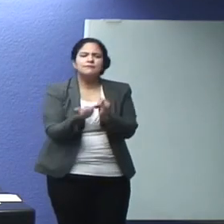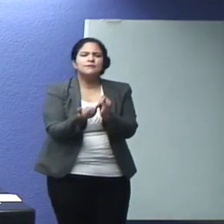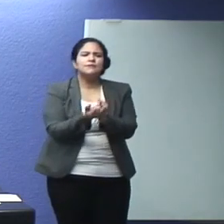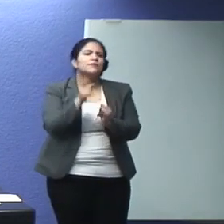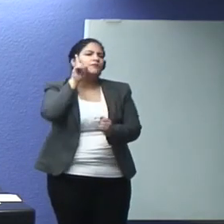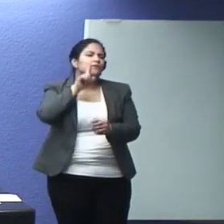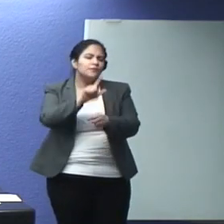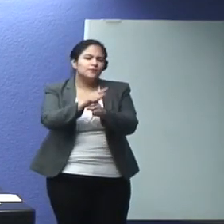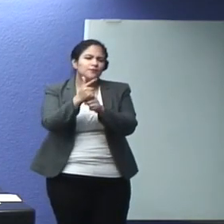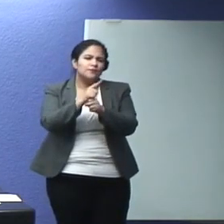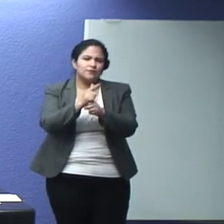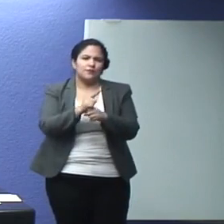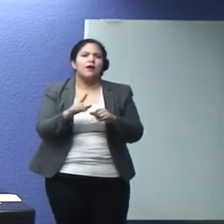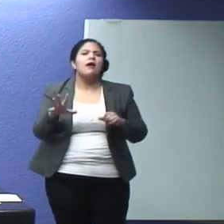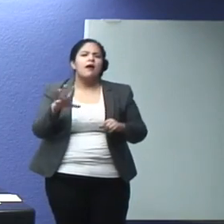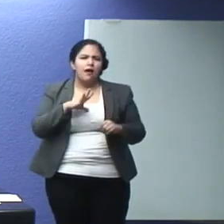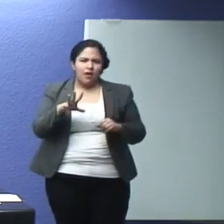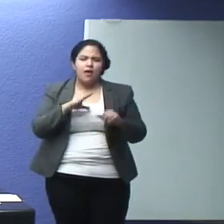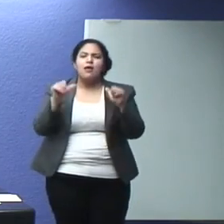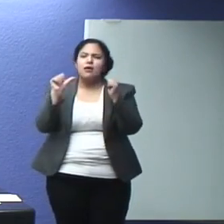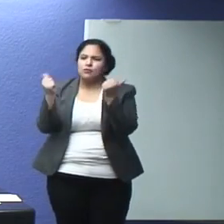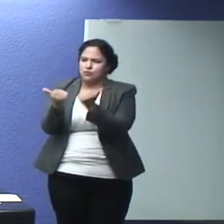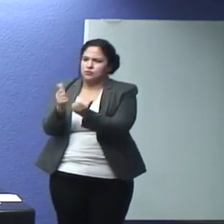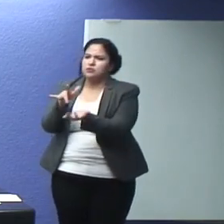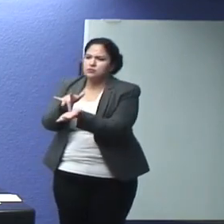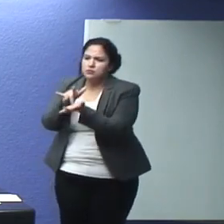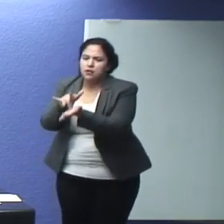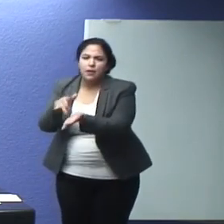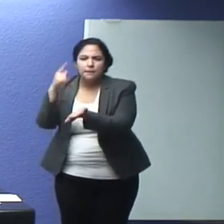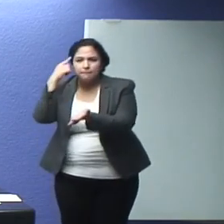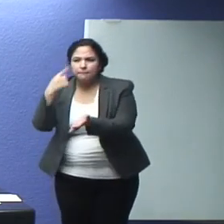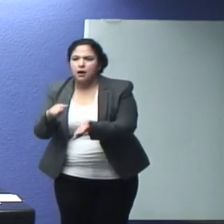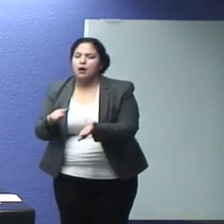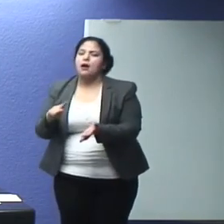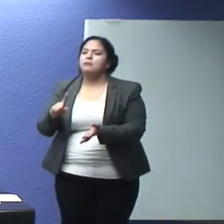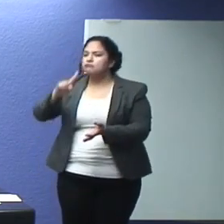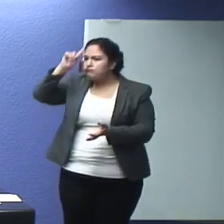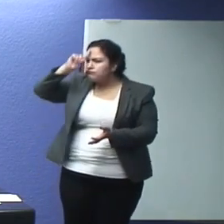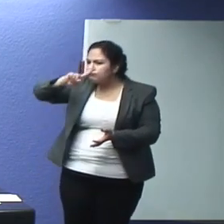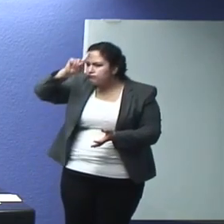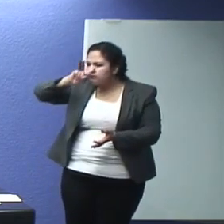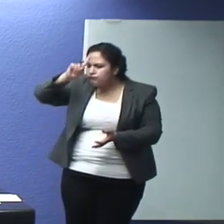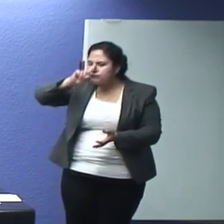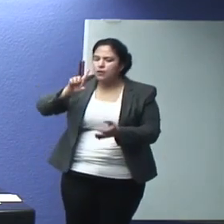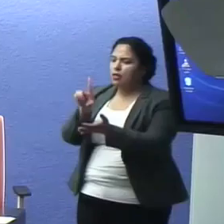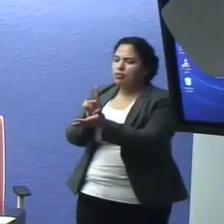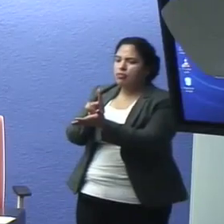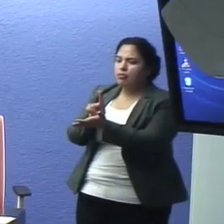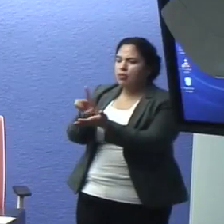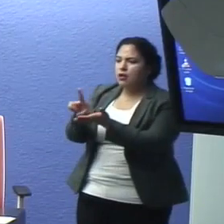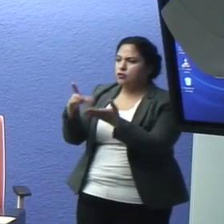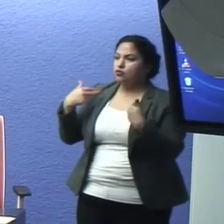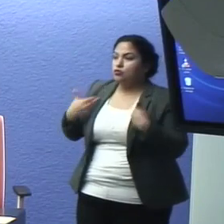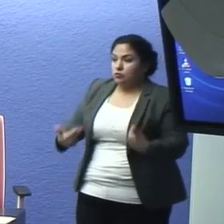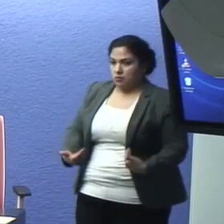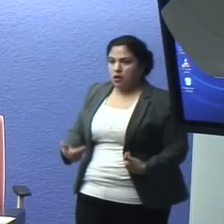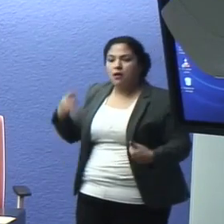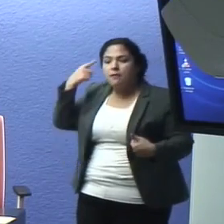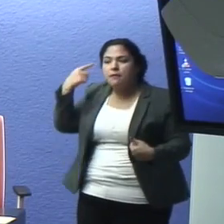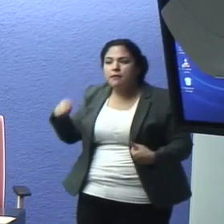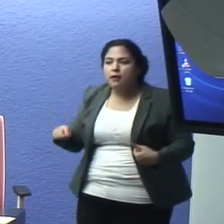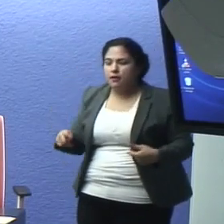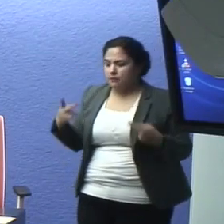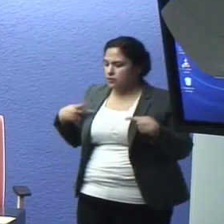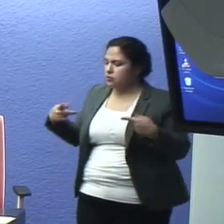con organizaciones de la sociedad civil en procesos de capacitación sobre derechos humanos y grupos en situación de